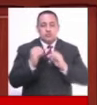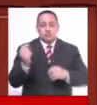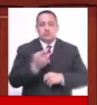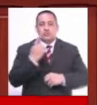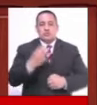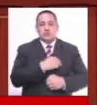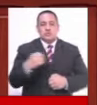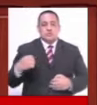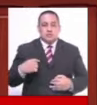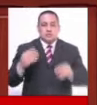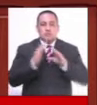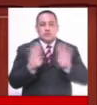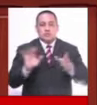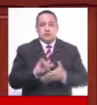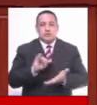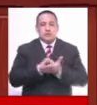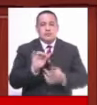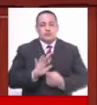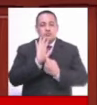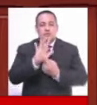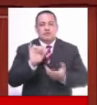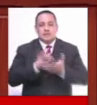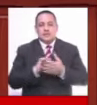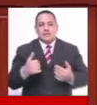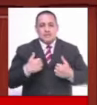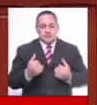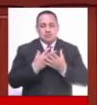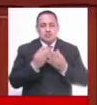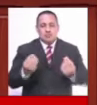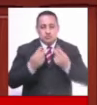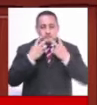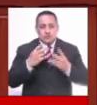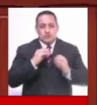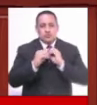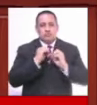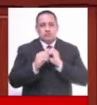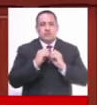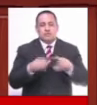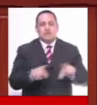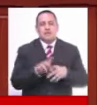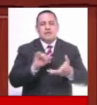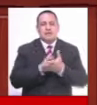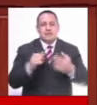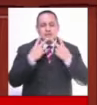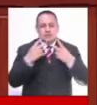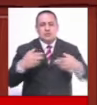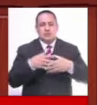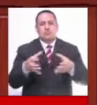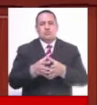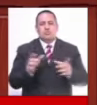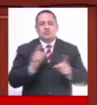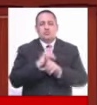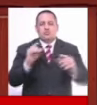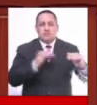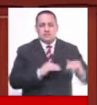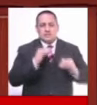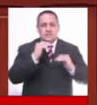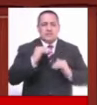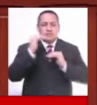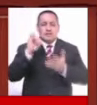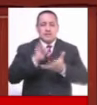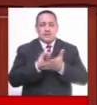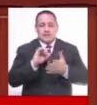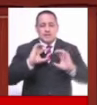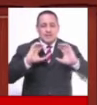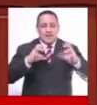Ministerio de Educación están demostrando que tenemos muchos excedentes. Si bien las plazas no se pueden recategorizar o